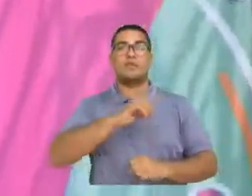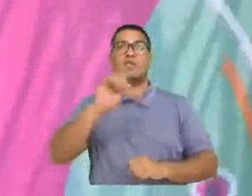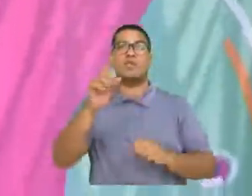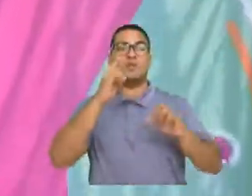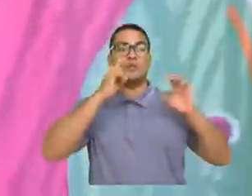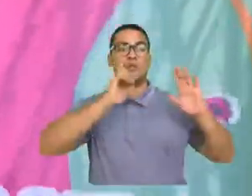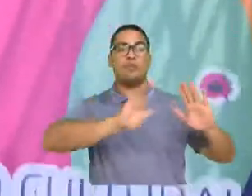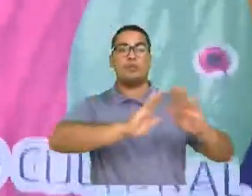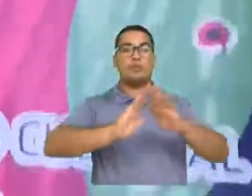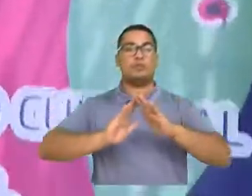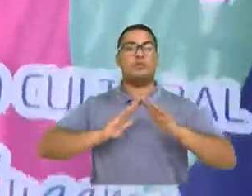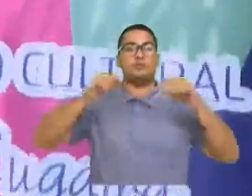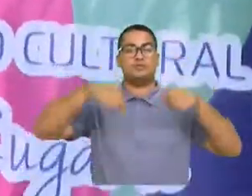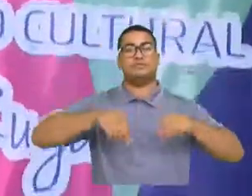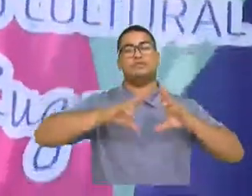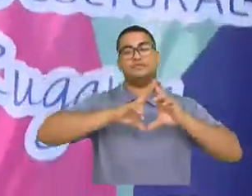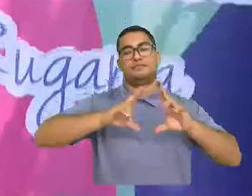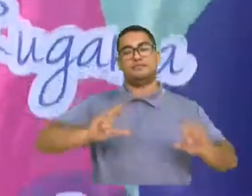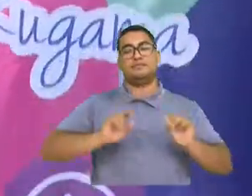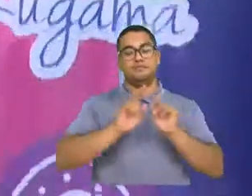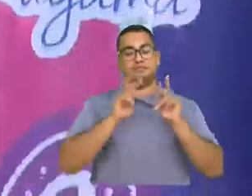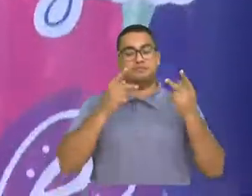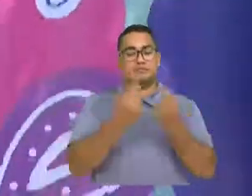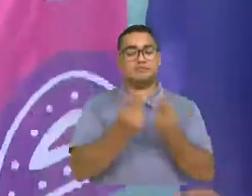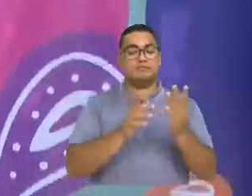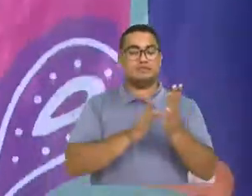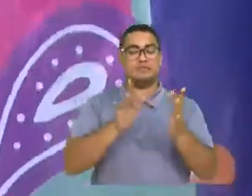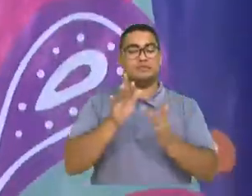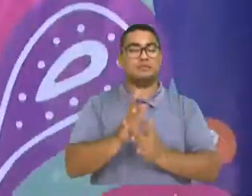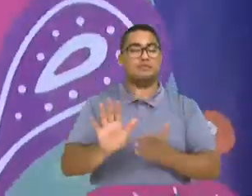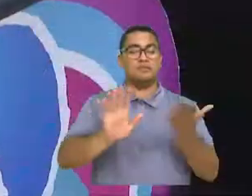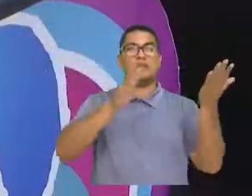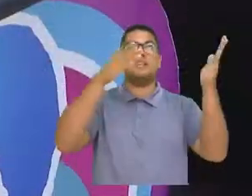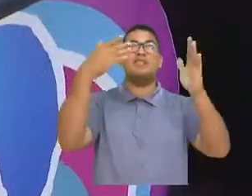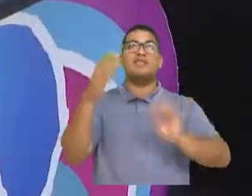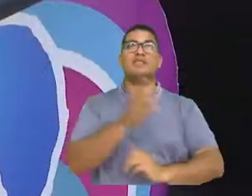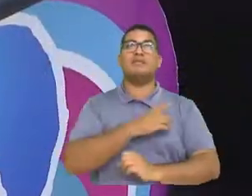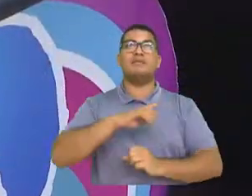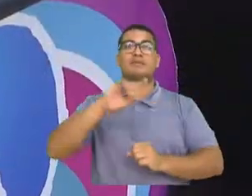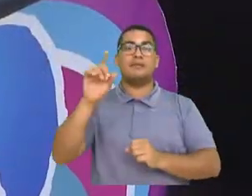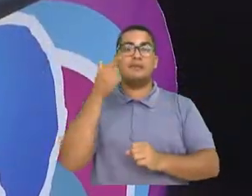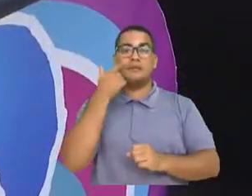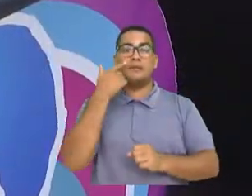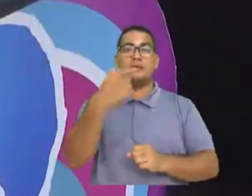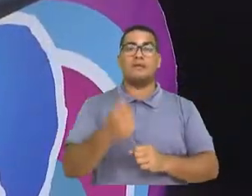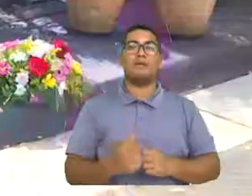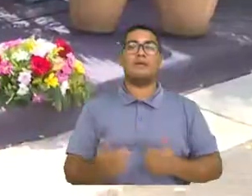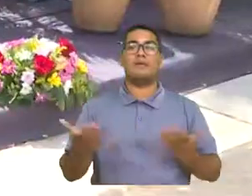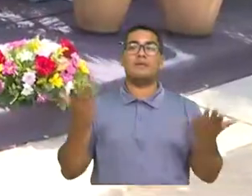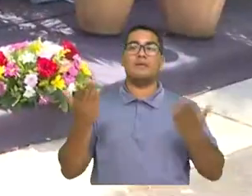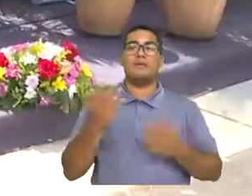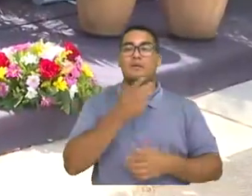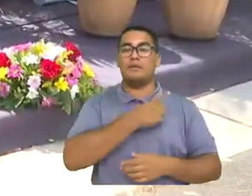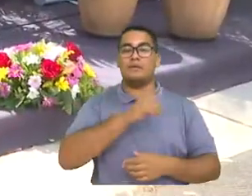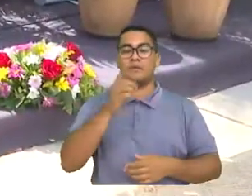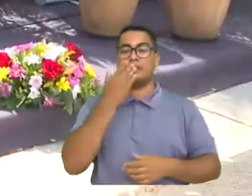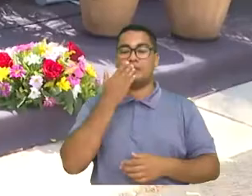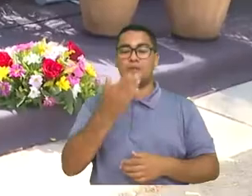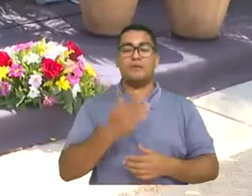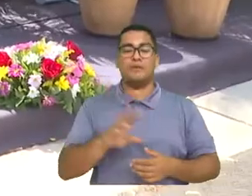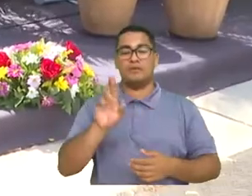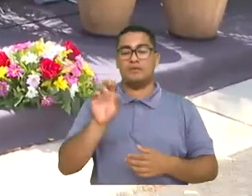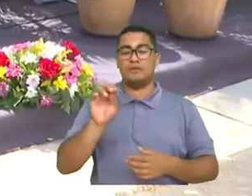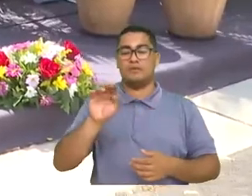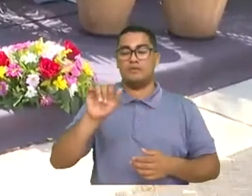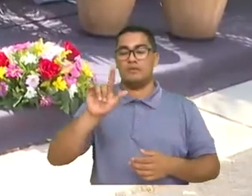nuestra nación, ya que Nicaragua es un pueblo cristiano que le alaba y reconoce sus obras. Con cámara de Ronald Ruiz, informó para